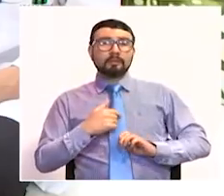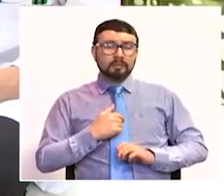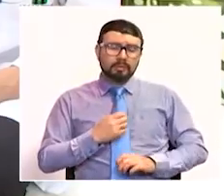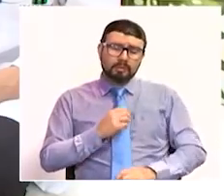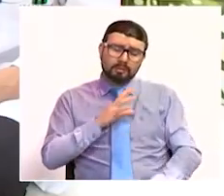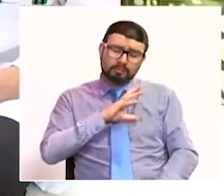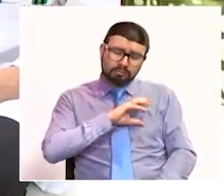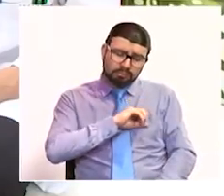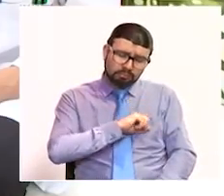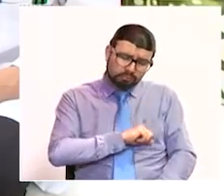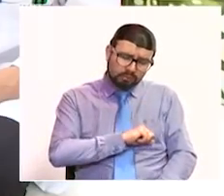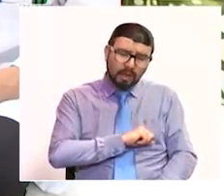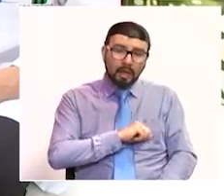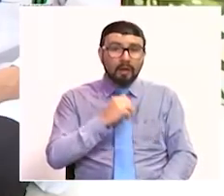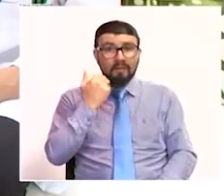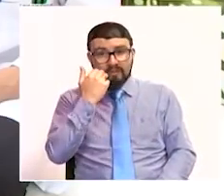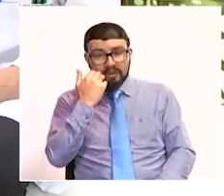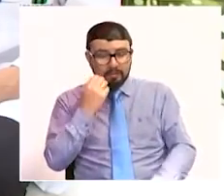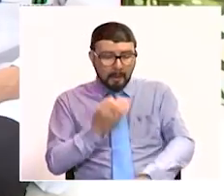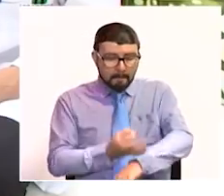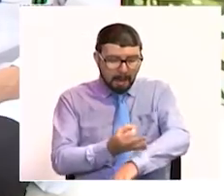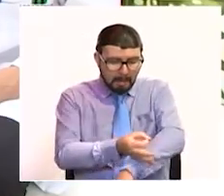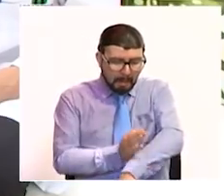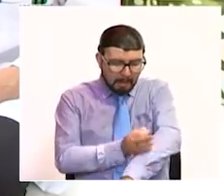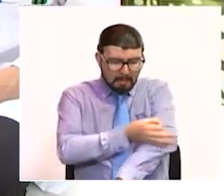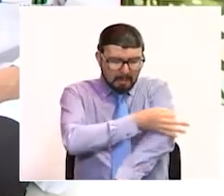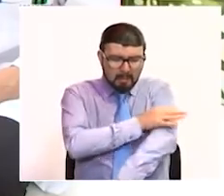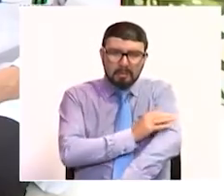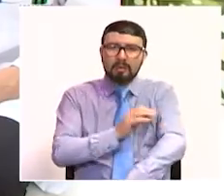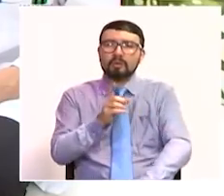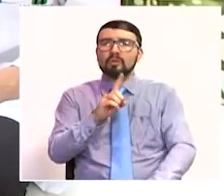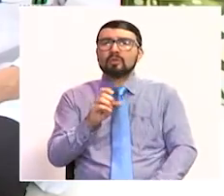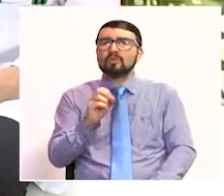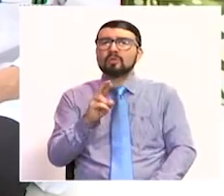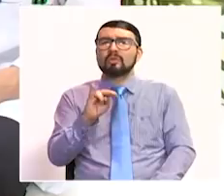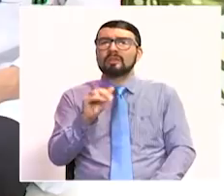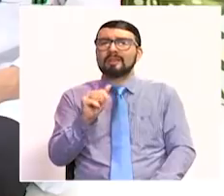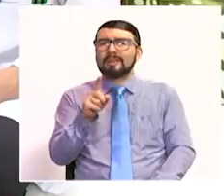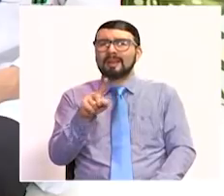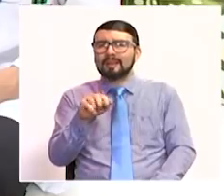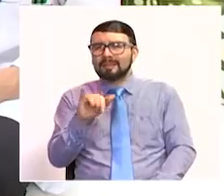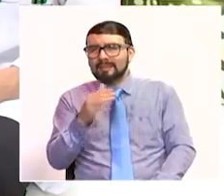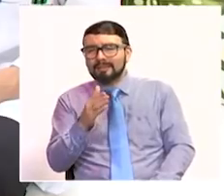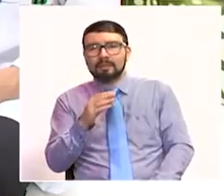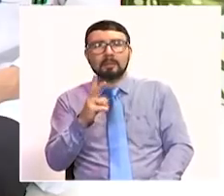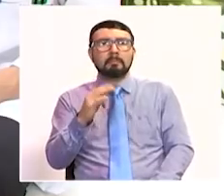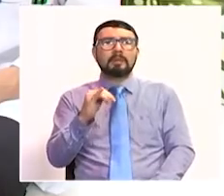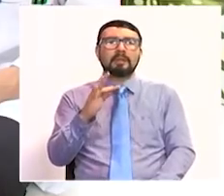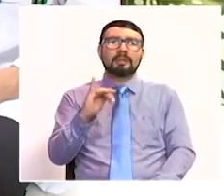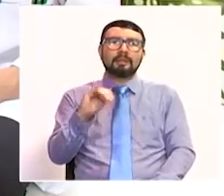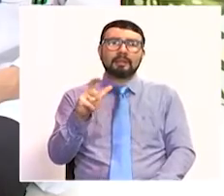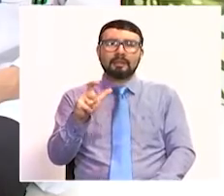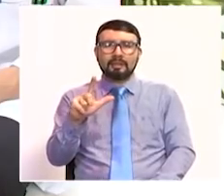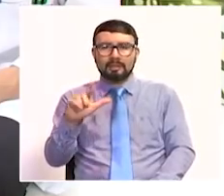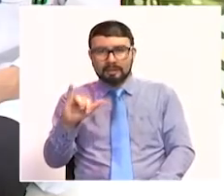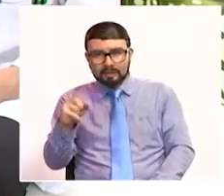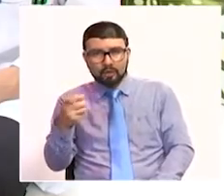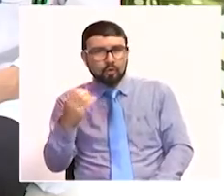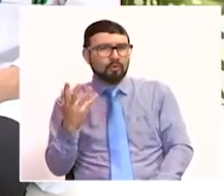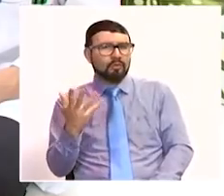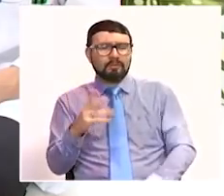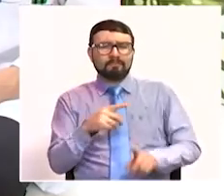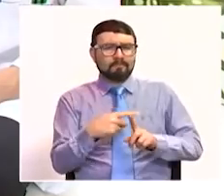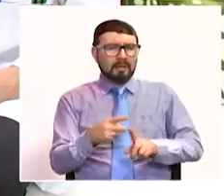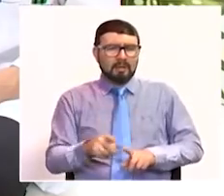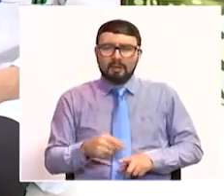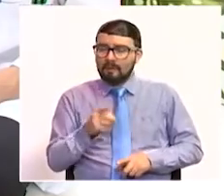como sucede en la psoriasis, en el vitiligo, en el lupus, en la fibromialgia y en más enfermedades. Por eso hay que contextualizar muy bien la historia